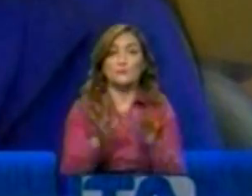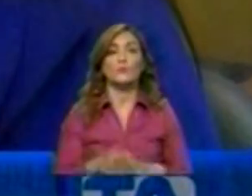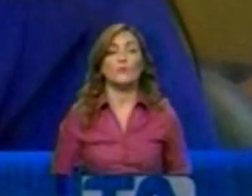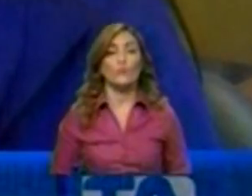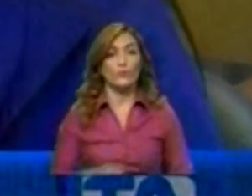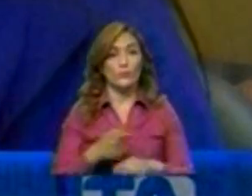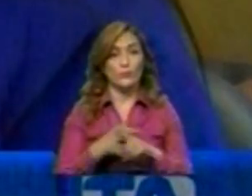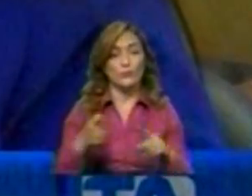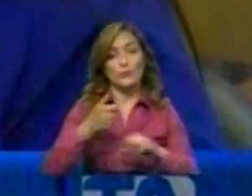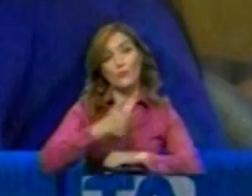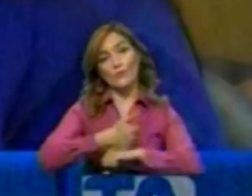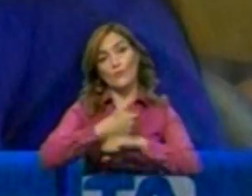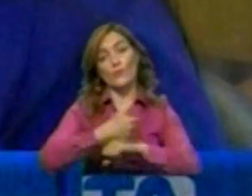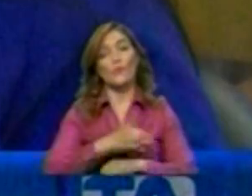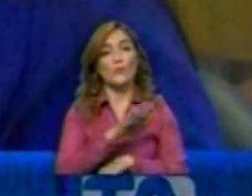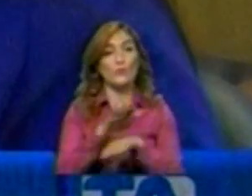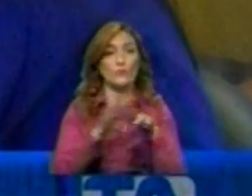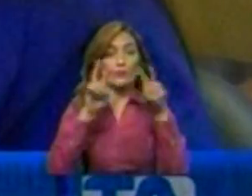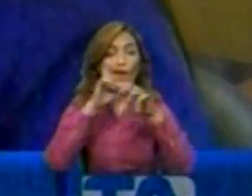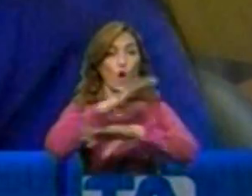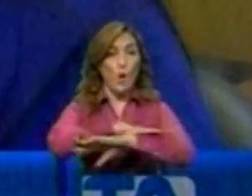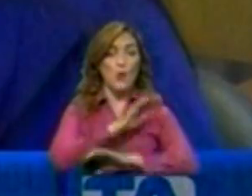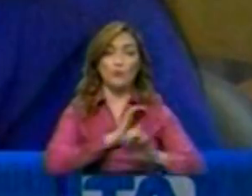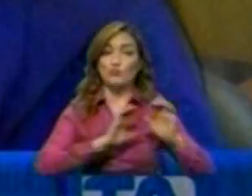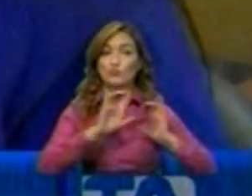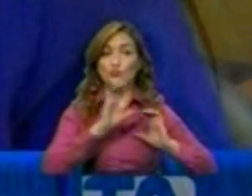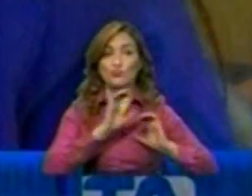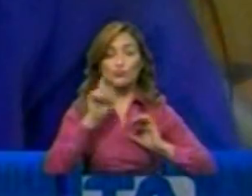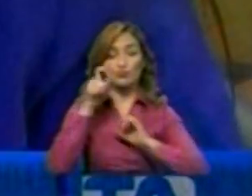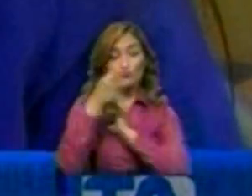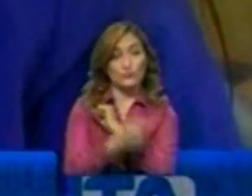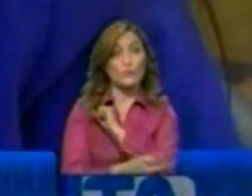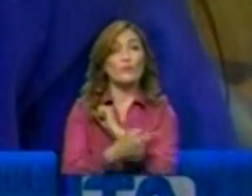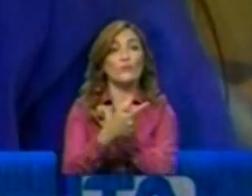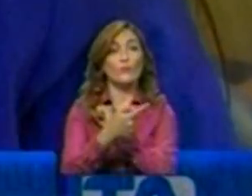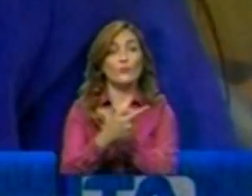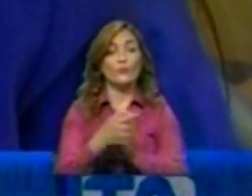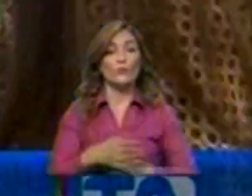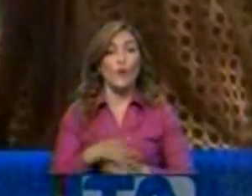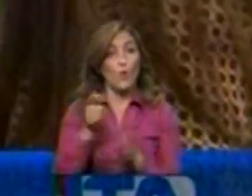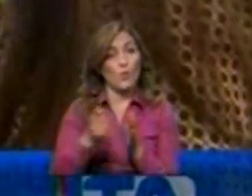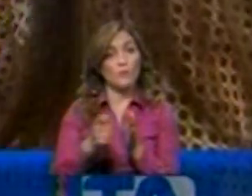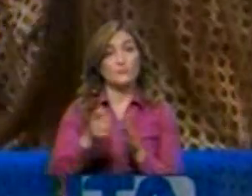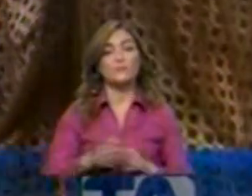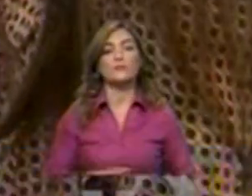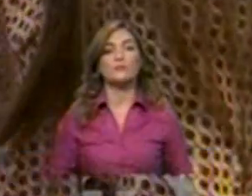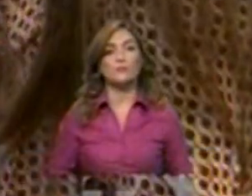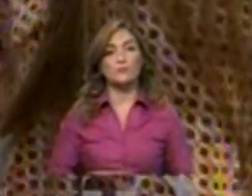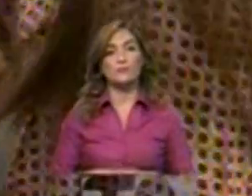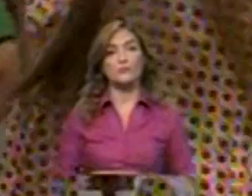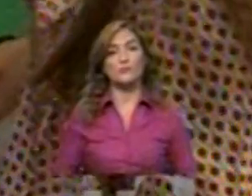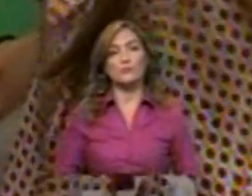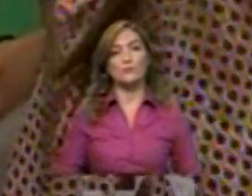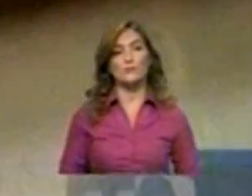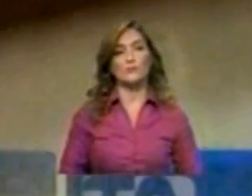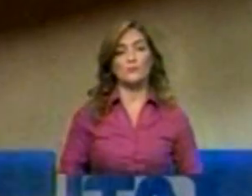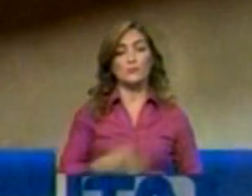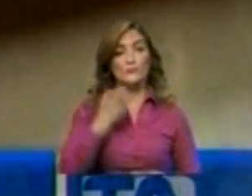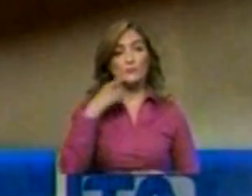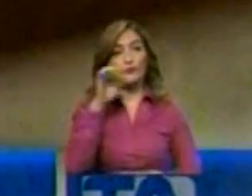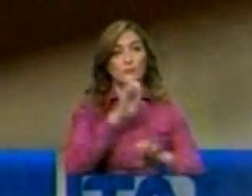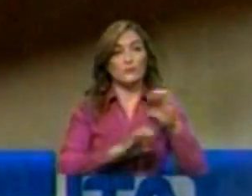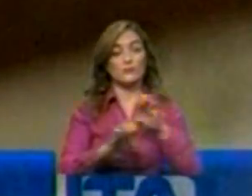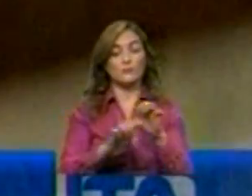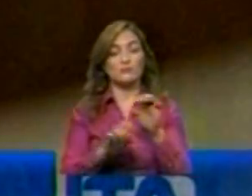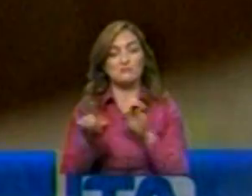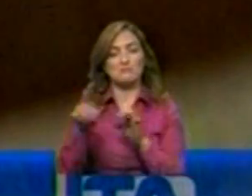otras autoridades respecto al comportamiento disciplinario que han tenido estos jueces. No obstante, recalca, la evaluación que se desarrolla